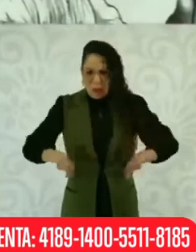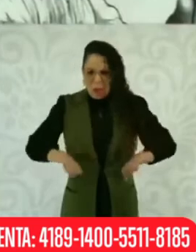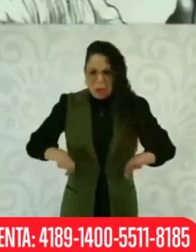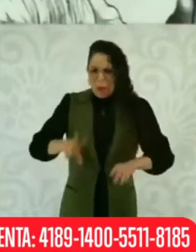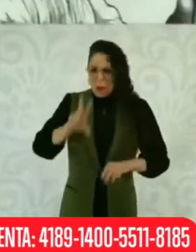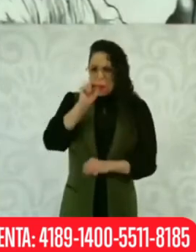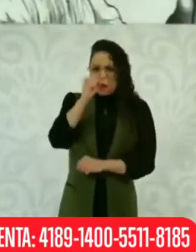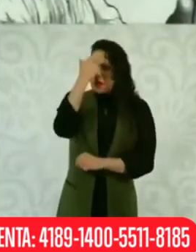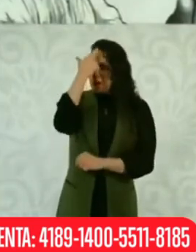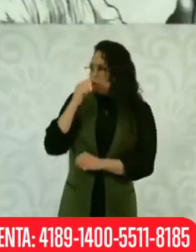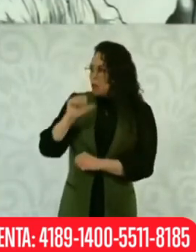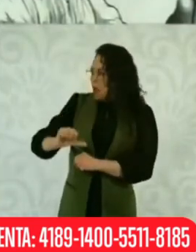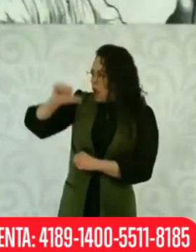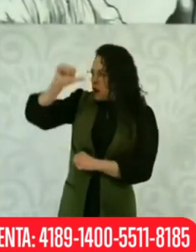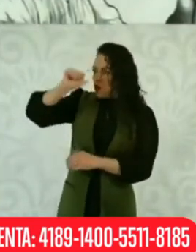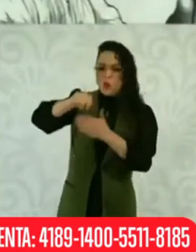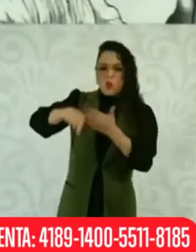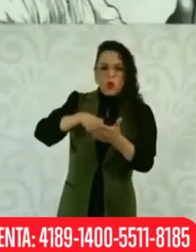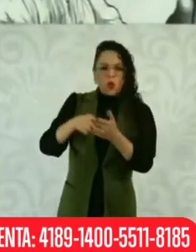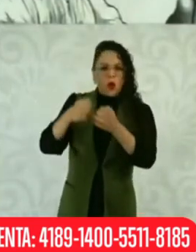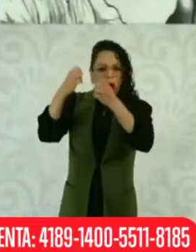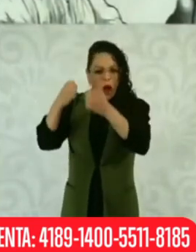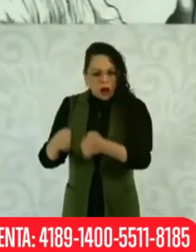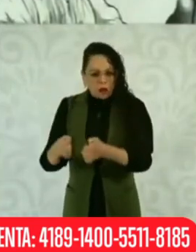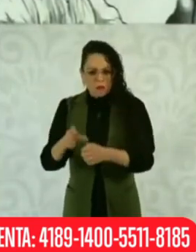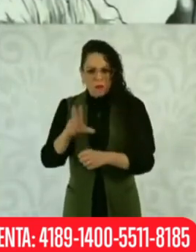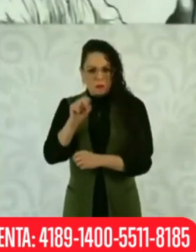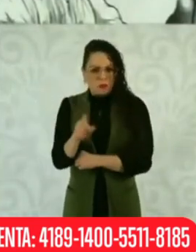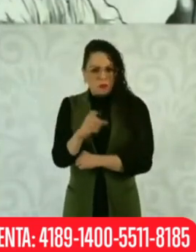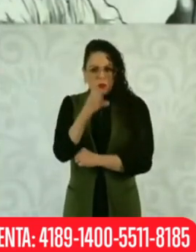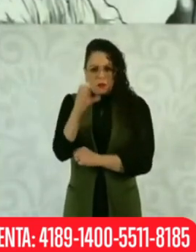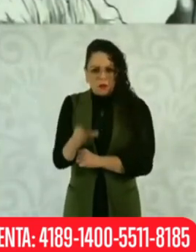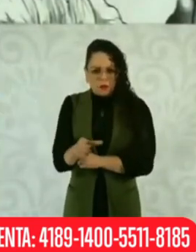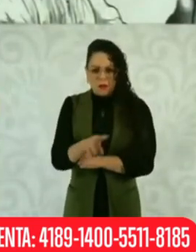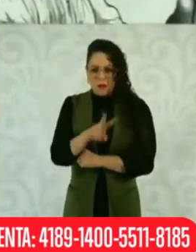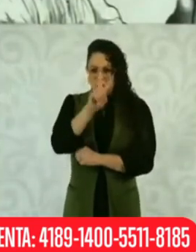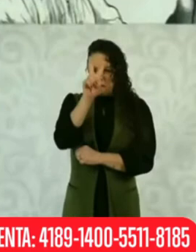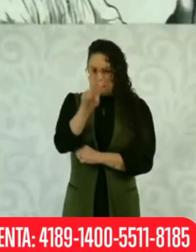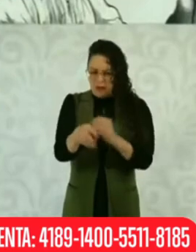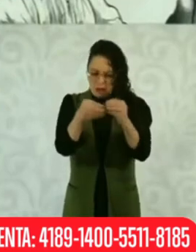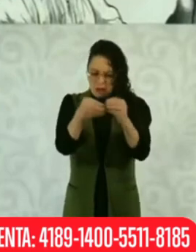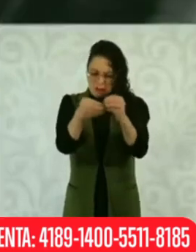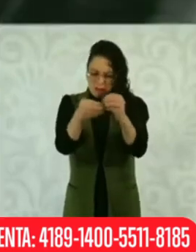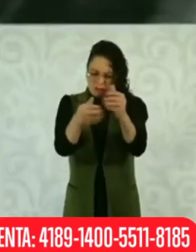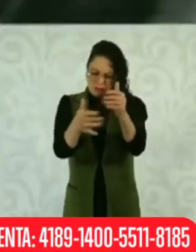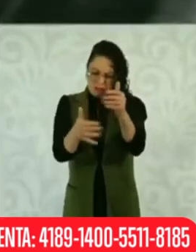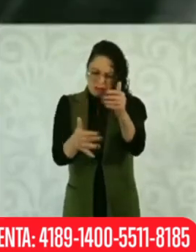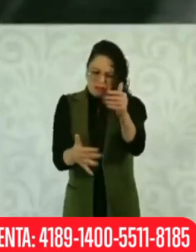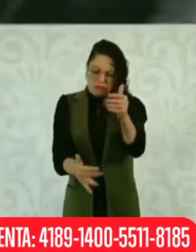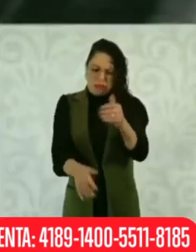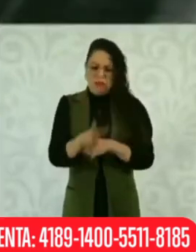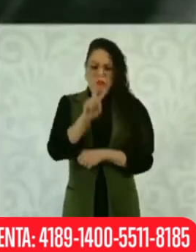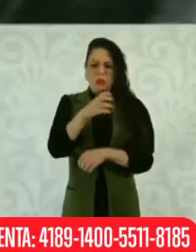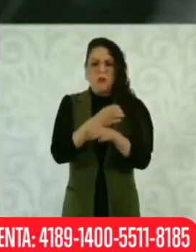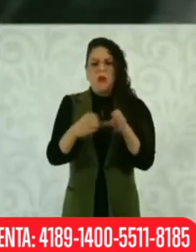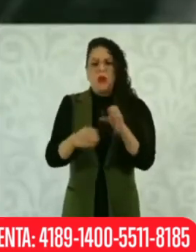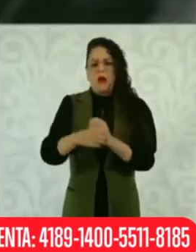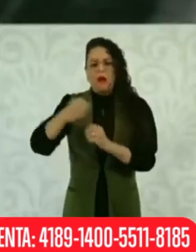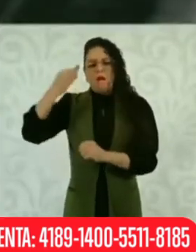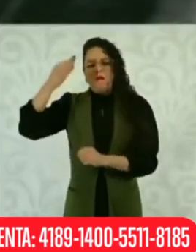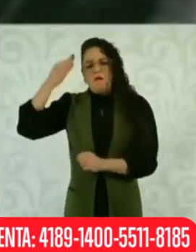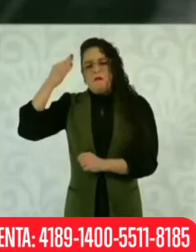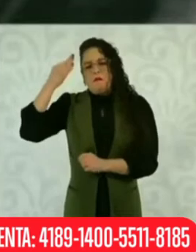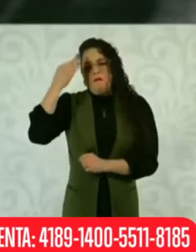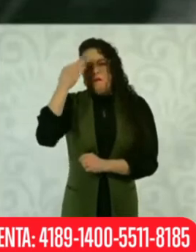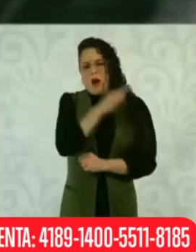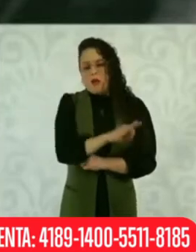características, por los lugares donde dicen que estuvo, que nunca estuvo. Bueno, era un catálogo de falsedades. Hicimos